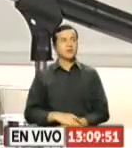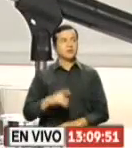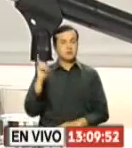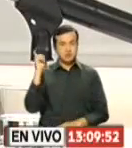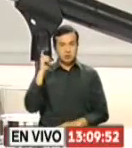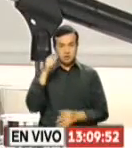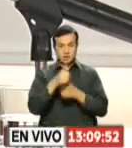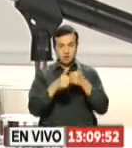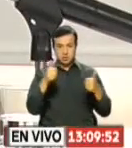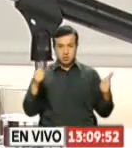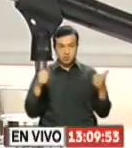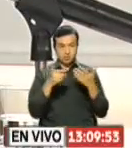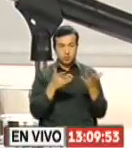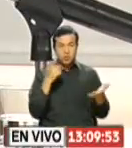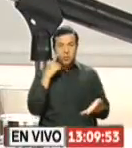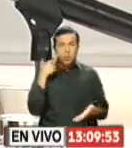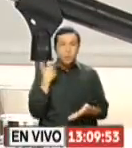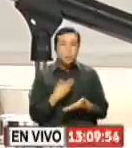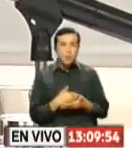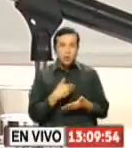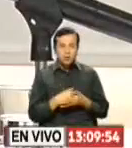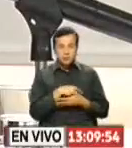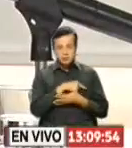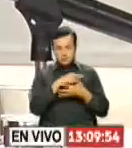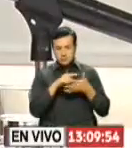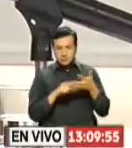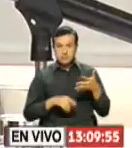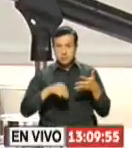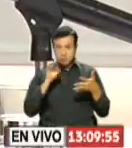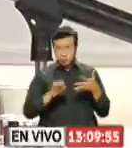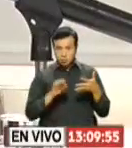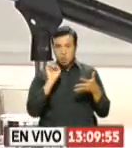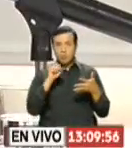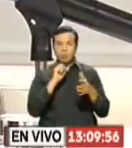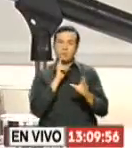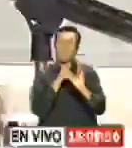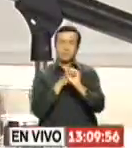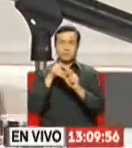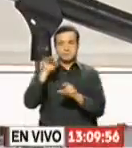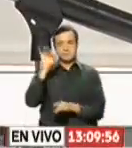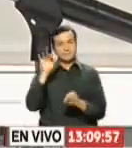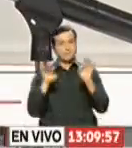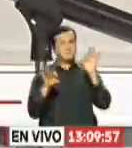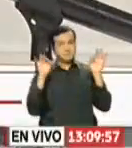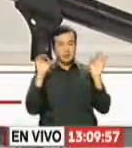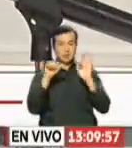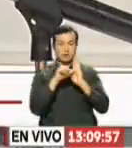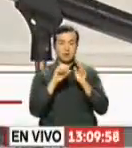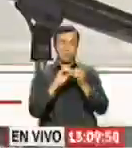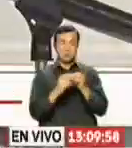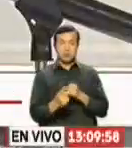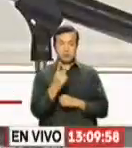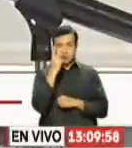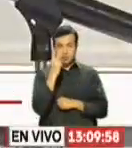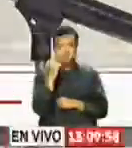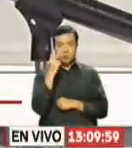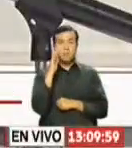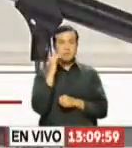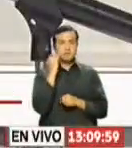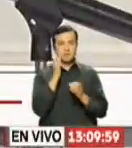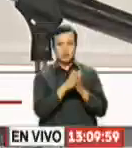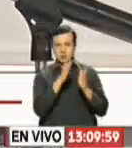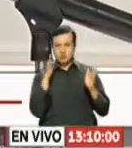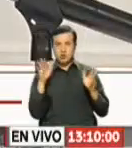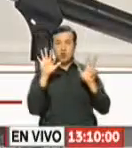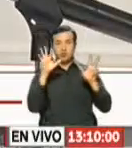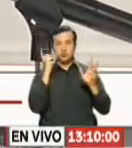que los postulantes hayan demostrado estas características para participar en el proceso de selección. Artículo 2. Ampliar el plazo